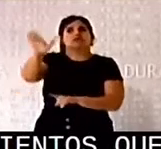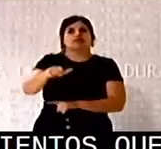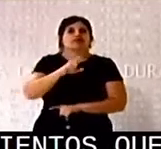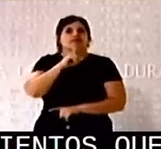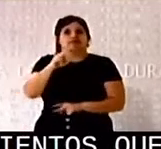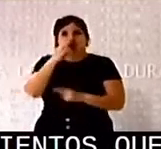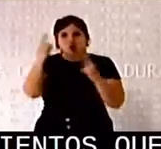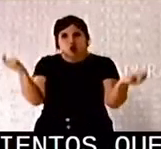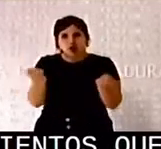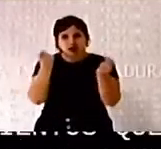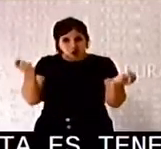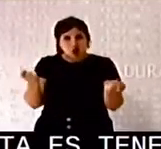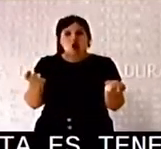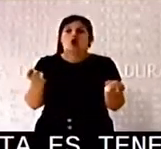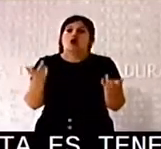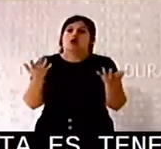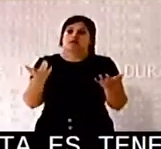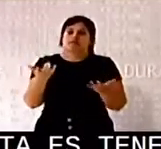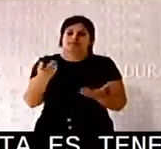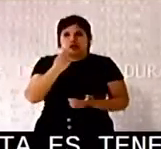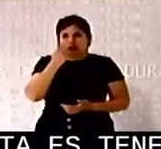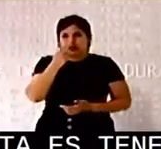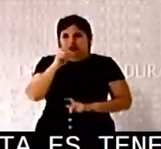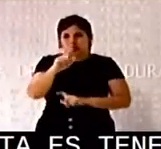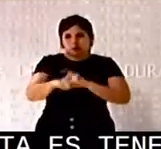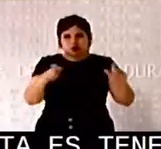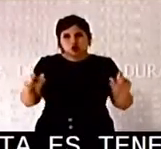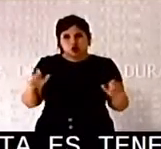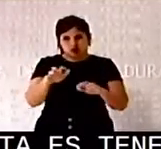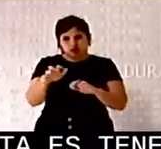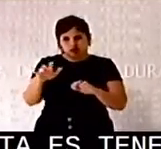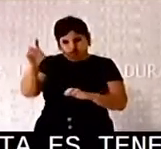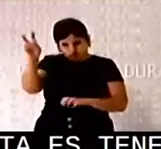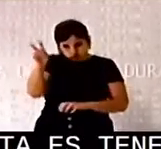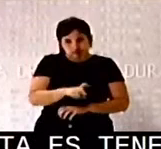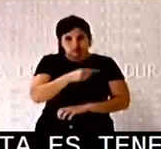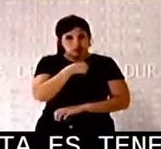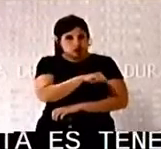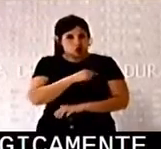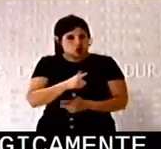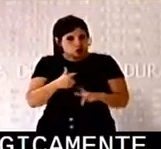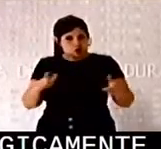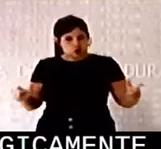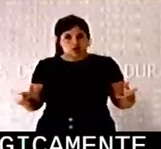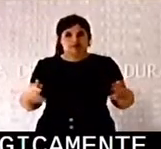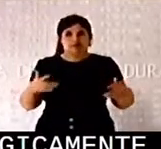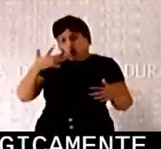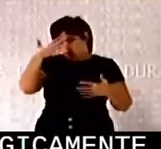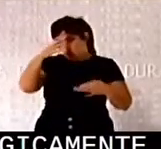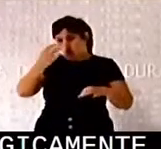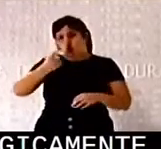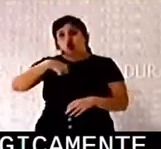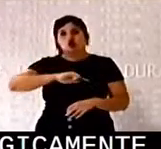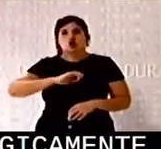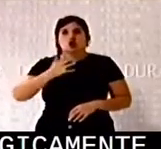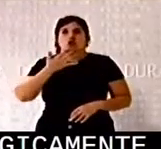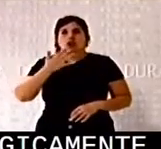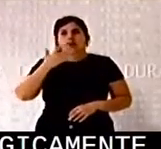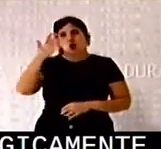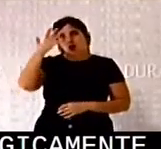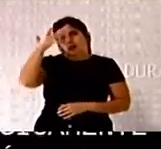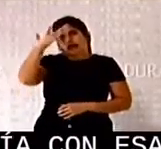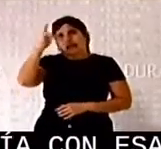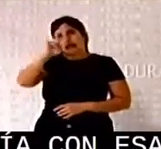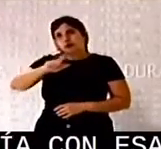nos importa es tener al mayor número de personas vacunadas. Lógicamente no tenemos diseñado qué es lo que pasaría con esas